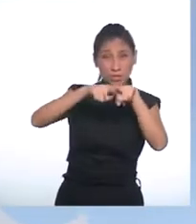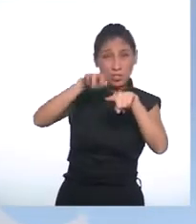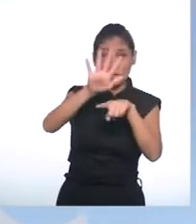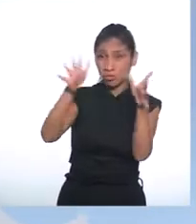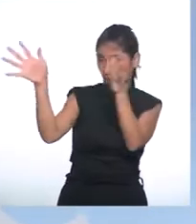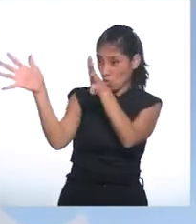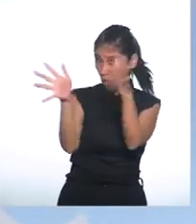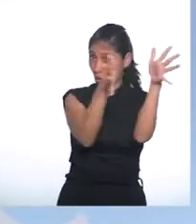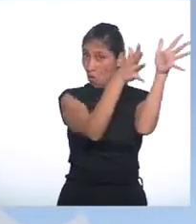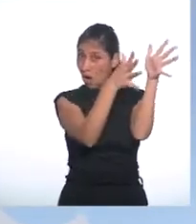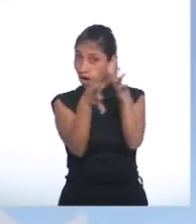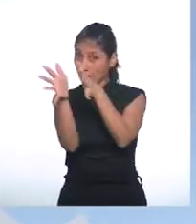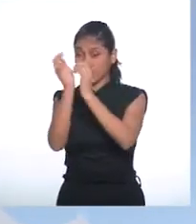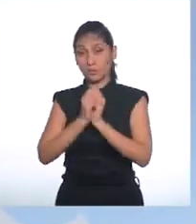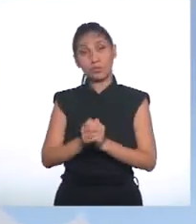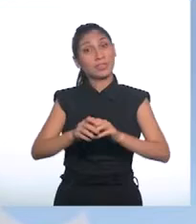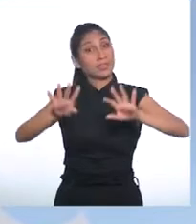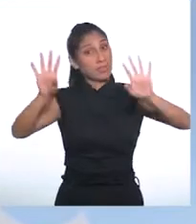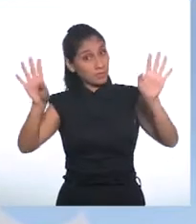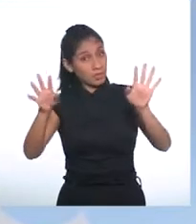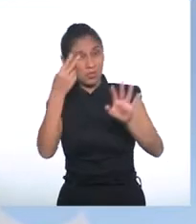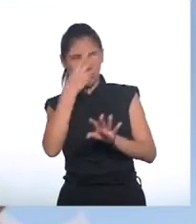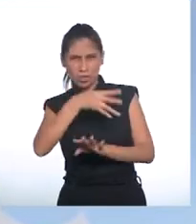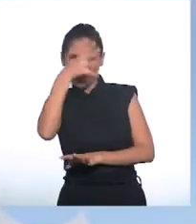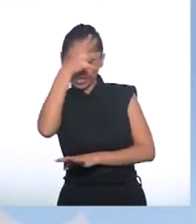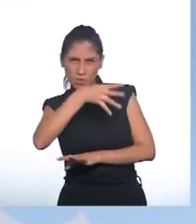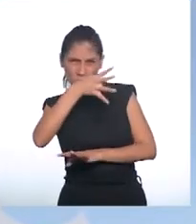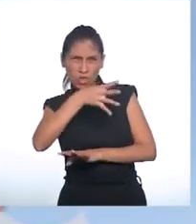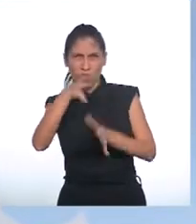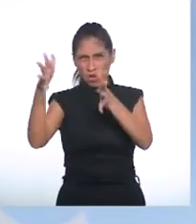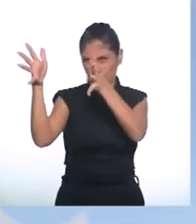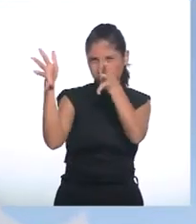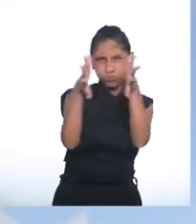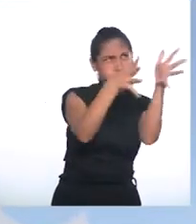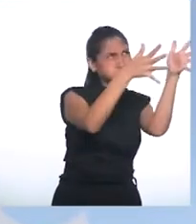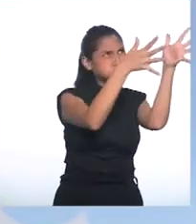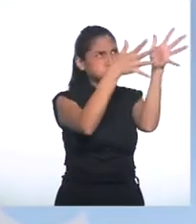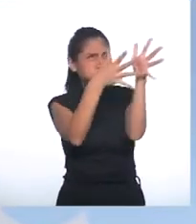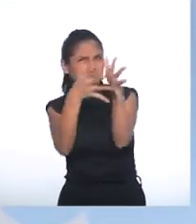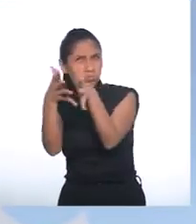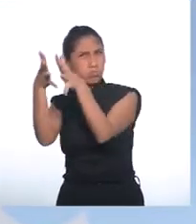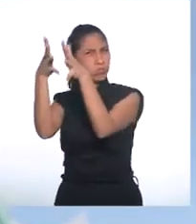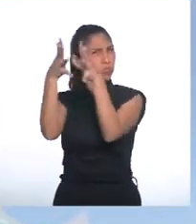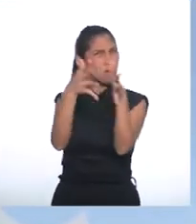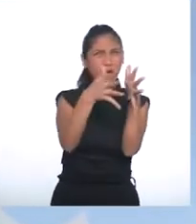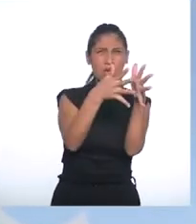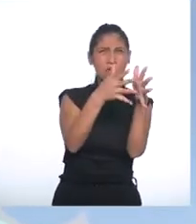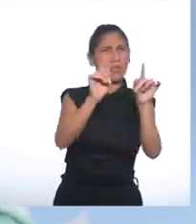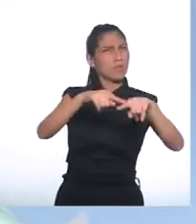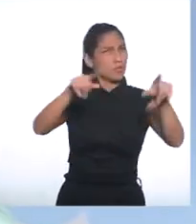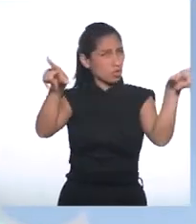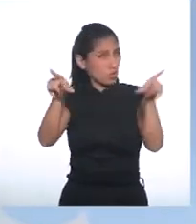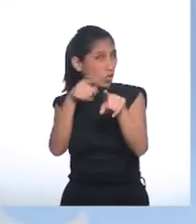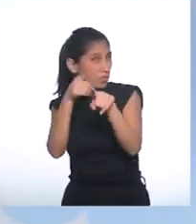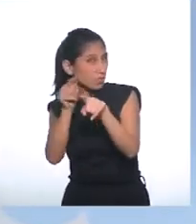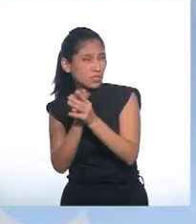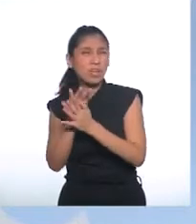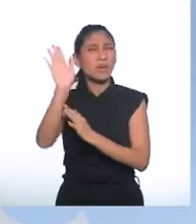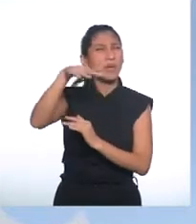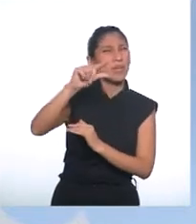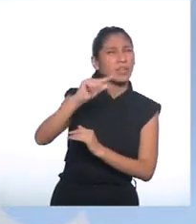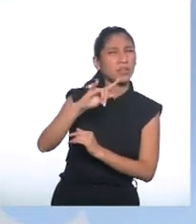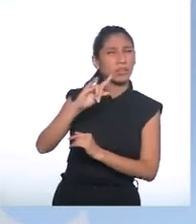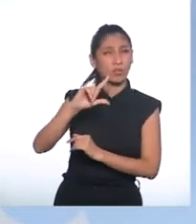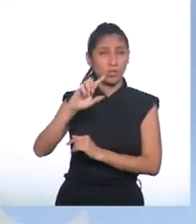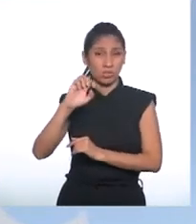midiendo la calidad del aire de distintos lugares podamos encontrar resultados distintos para poder contrastar. Juliana, ¿puedes buscar